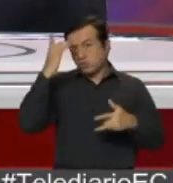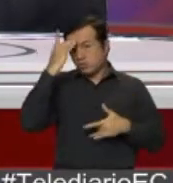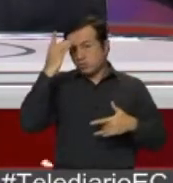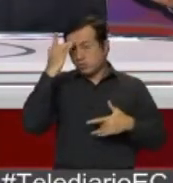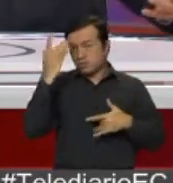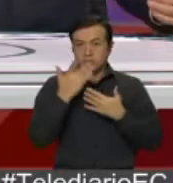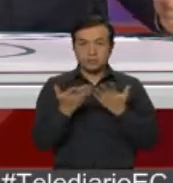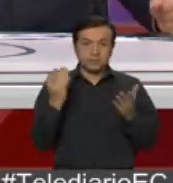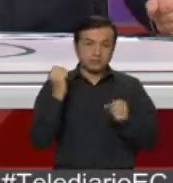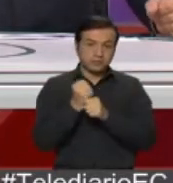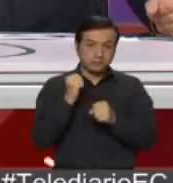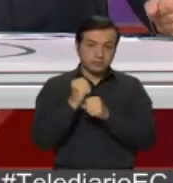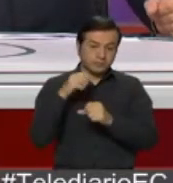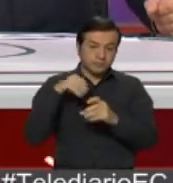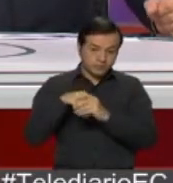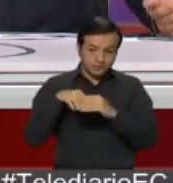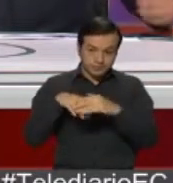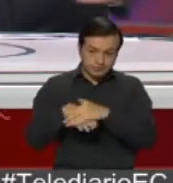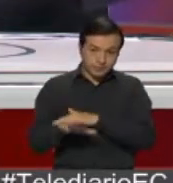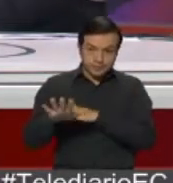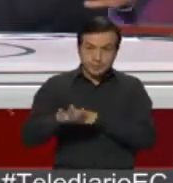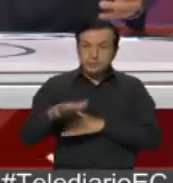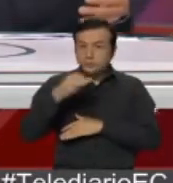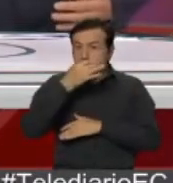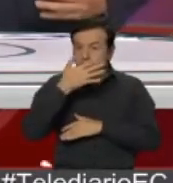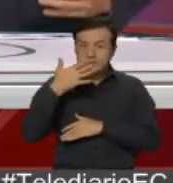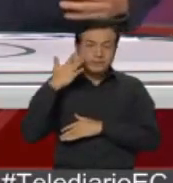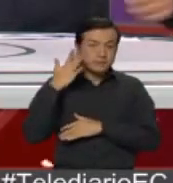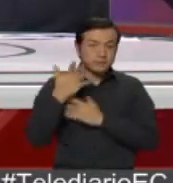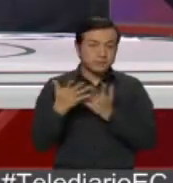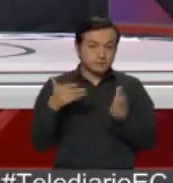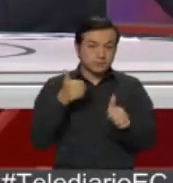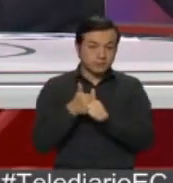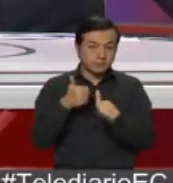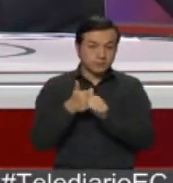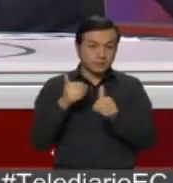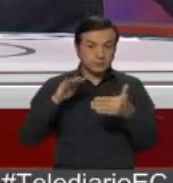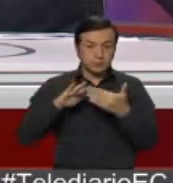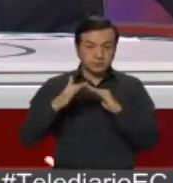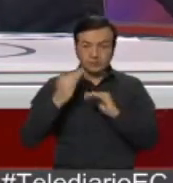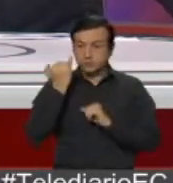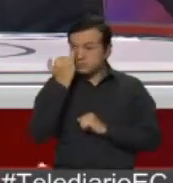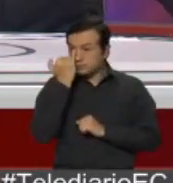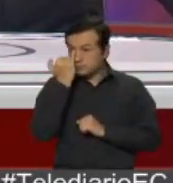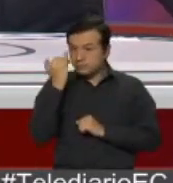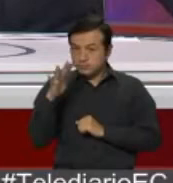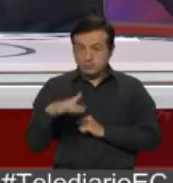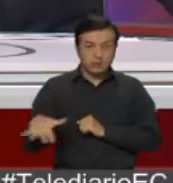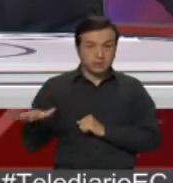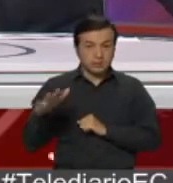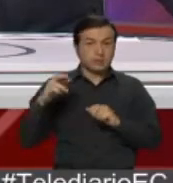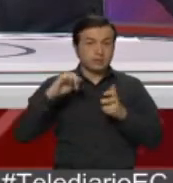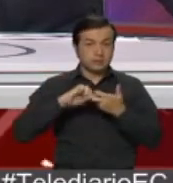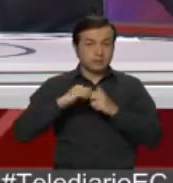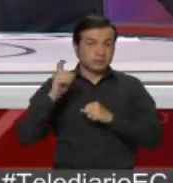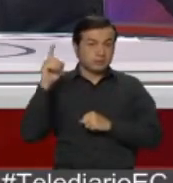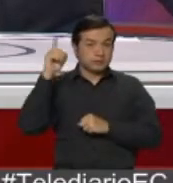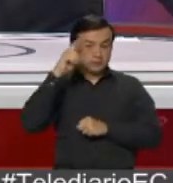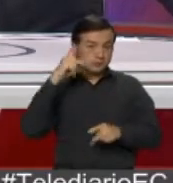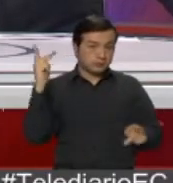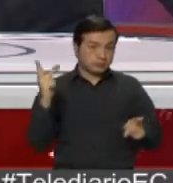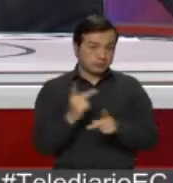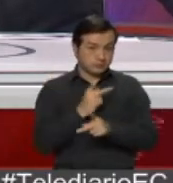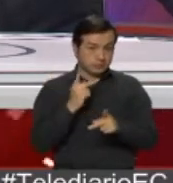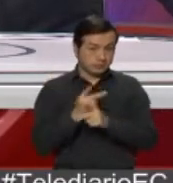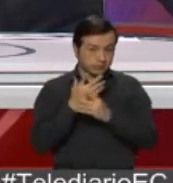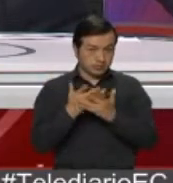infectados, que trabajan al interior de la región amazónica, en plena selva, muy cerca de las comunidades indígenas, lo que también implica un riesgo para